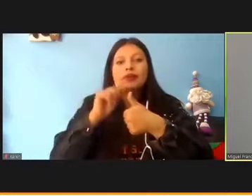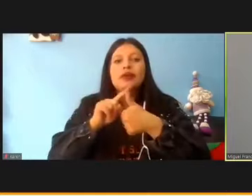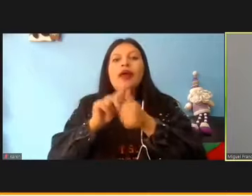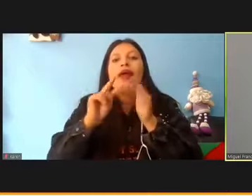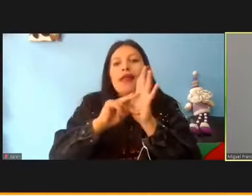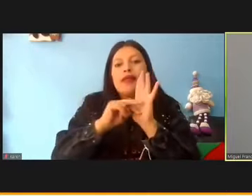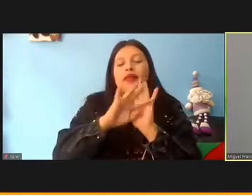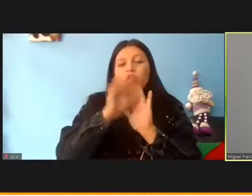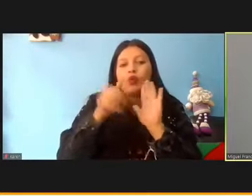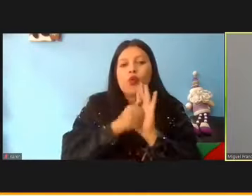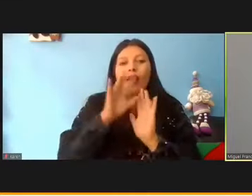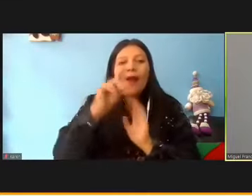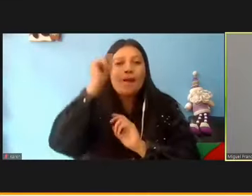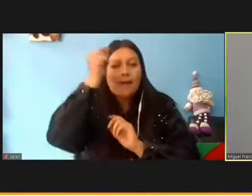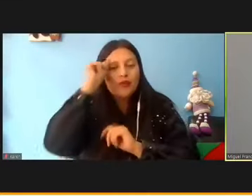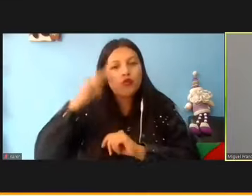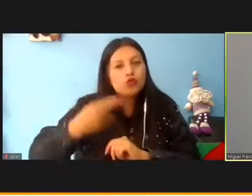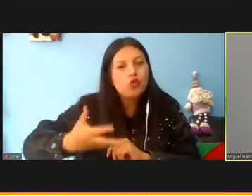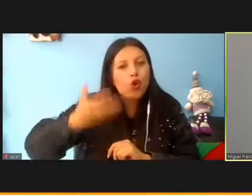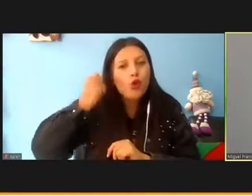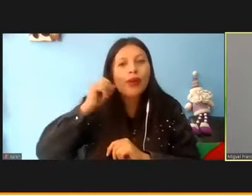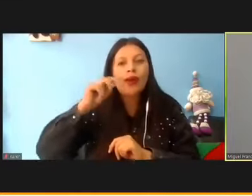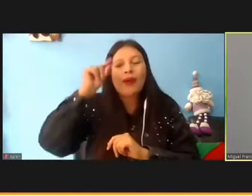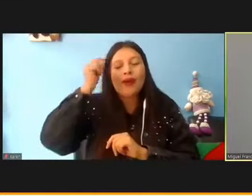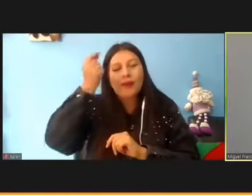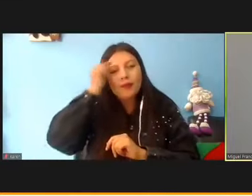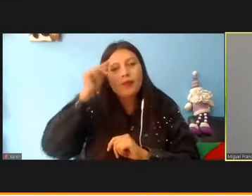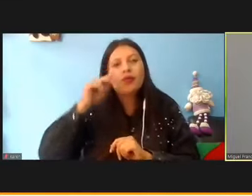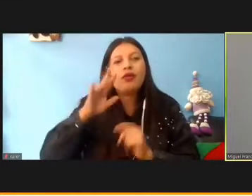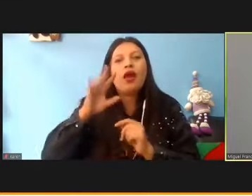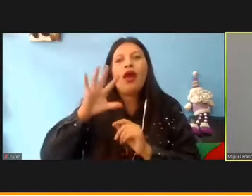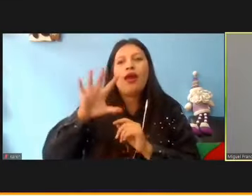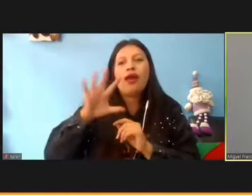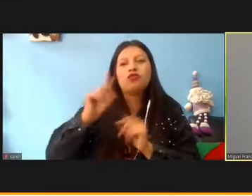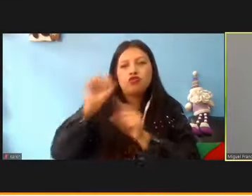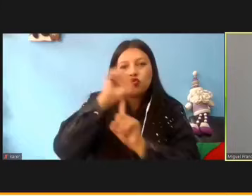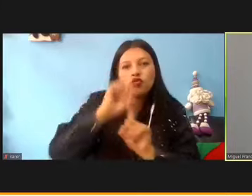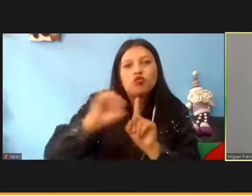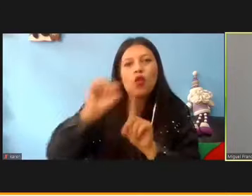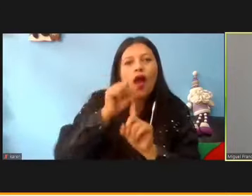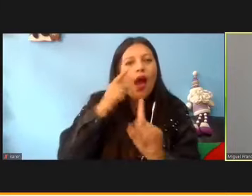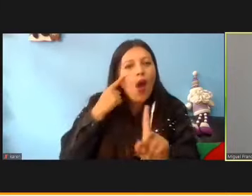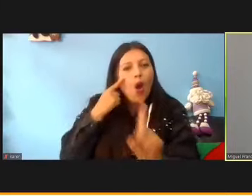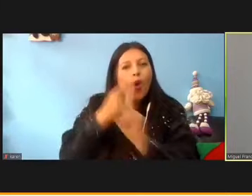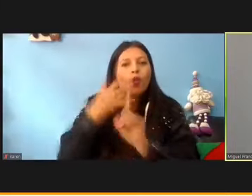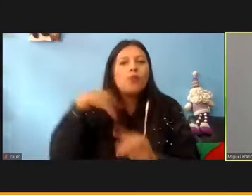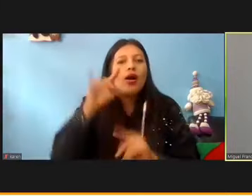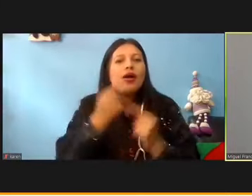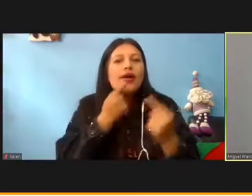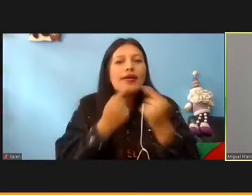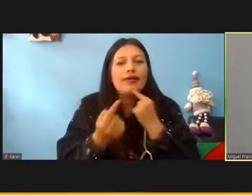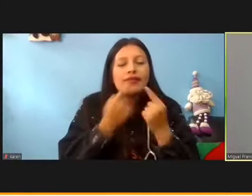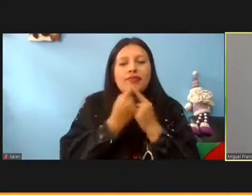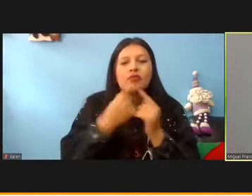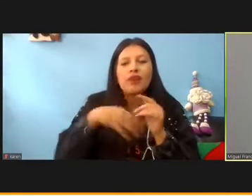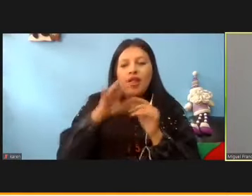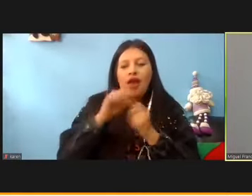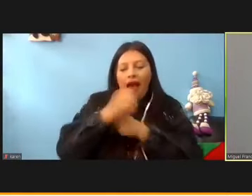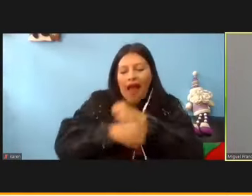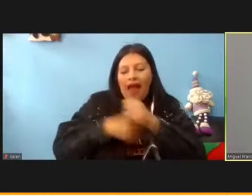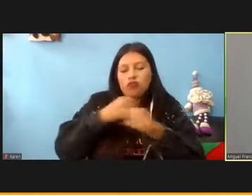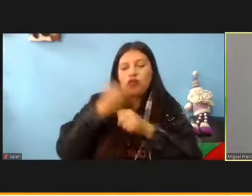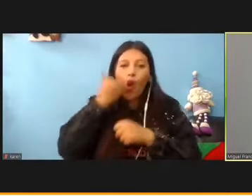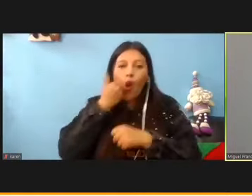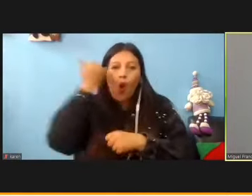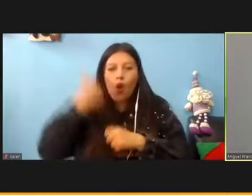de las memorias, memoria histórica, memoria social y memoria autobiográfica deben estar orientadas en un diálogo intergeneracional que reconozca